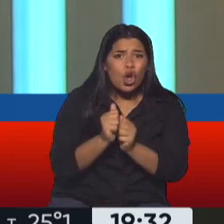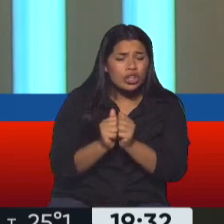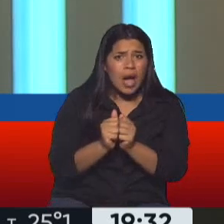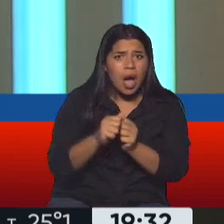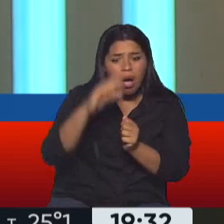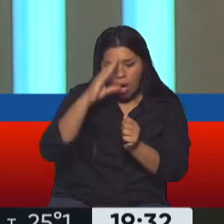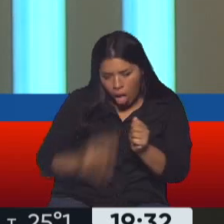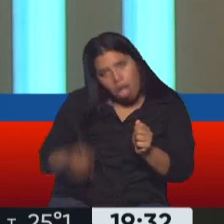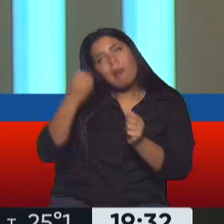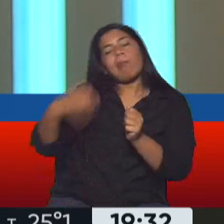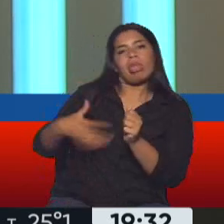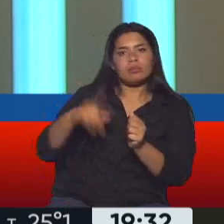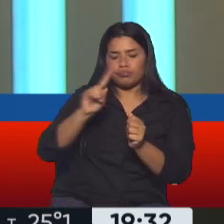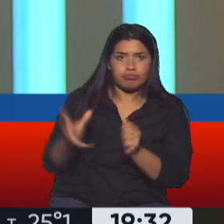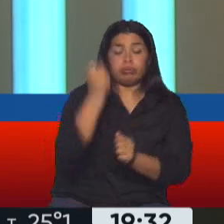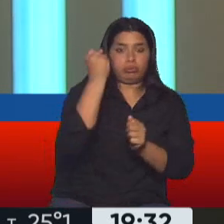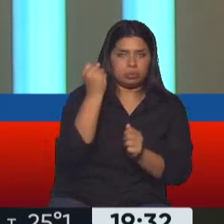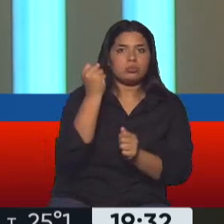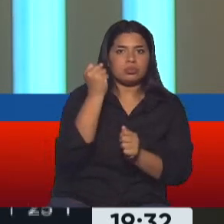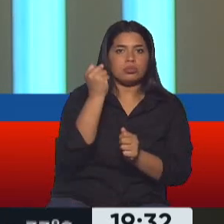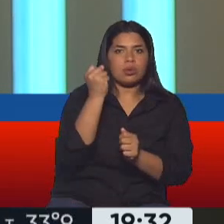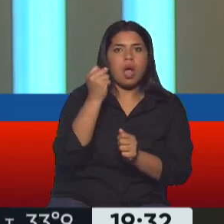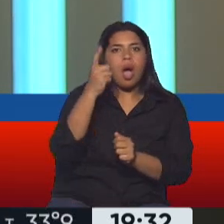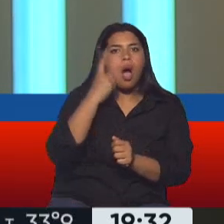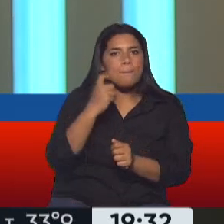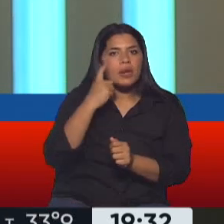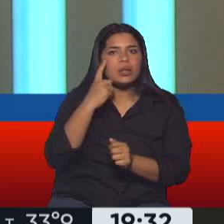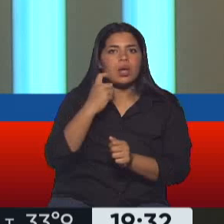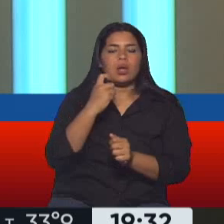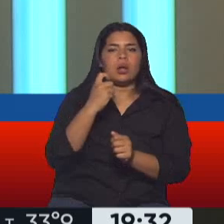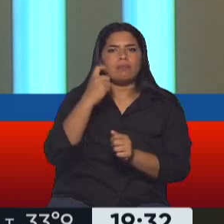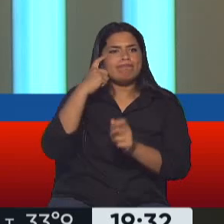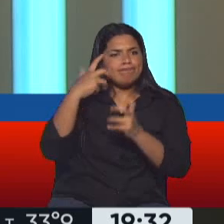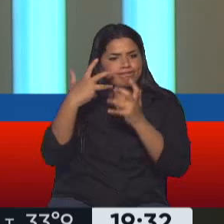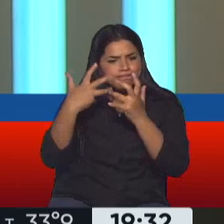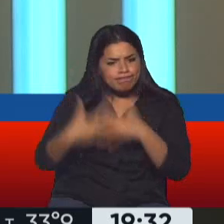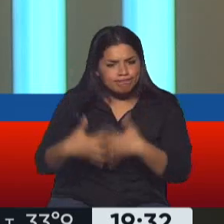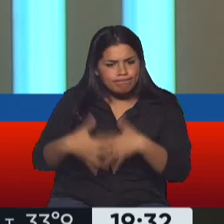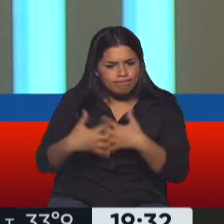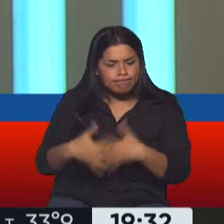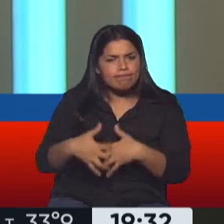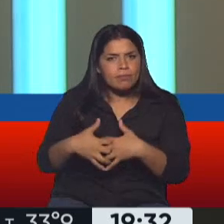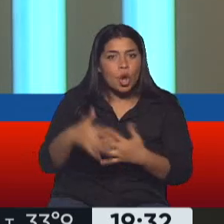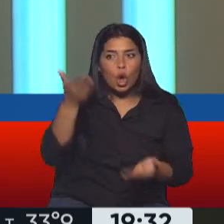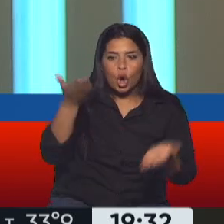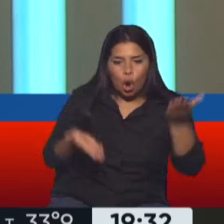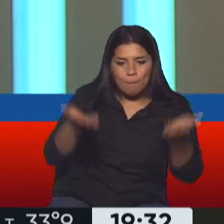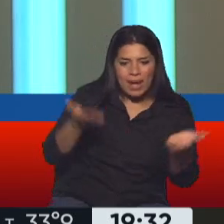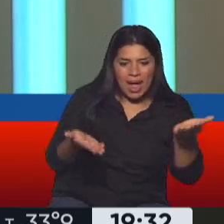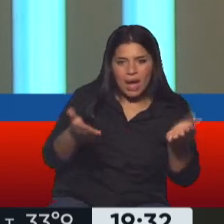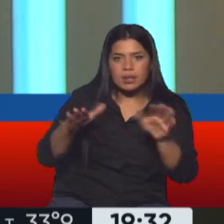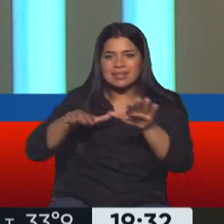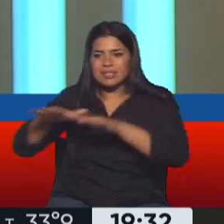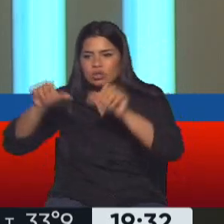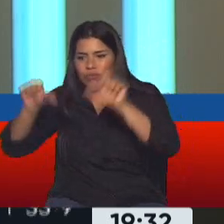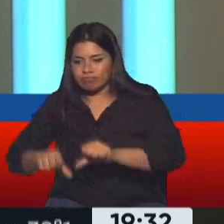aprender de ella y volver a procesar la a la luz de esta crisis eso es lo que hicimos con César